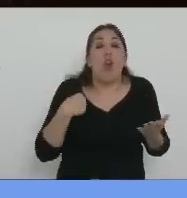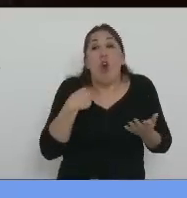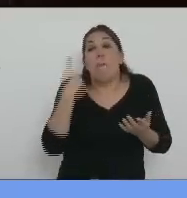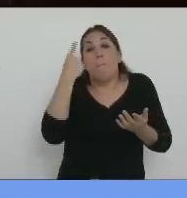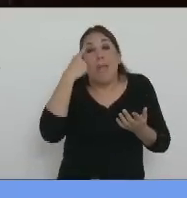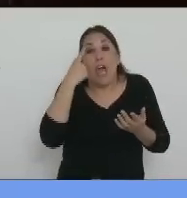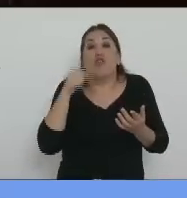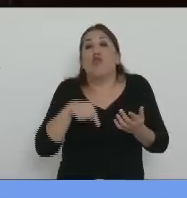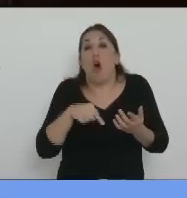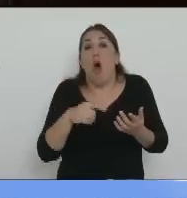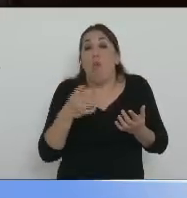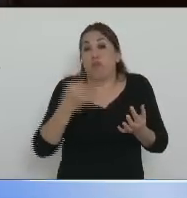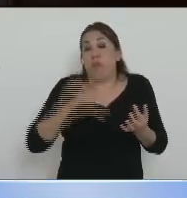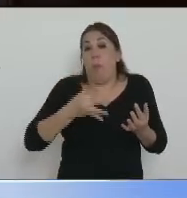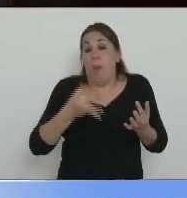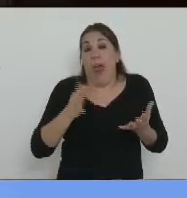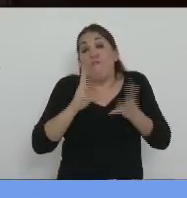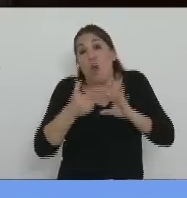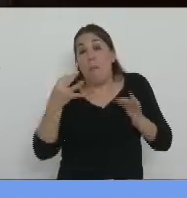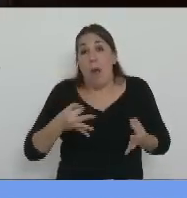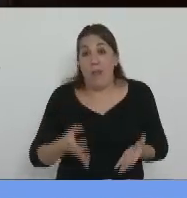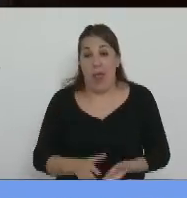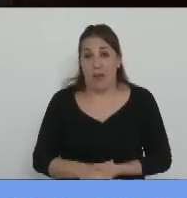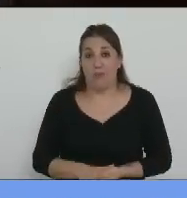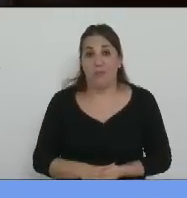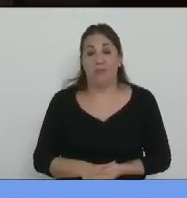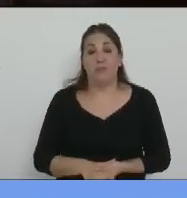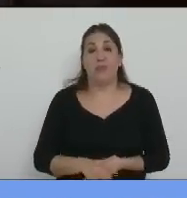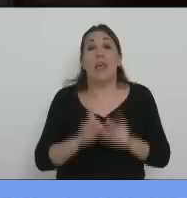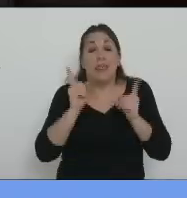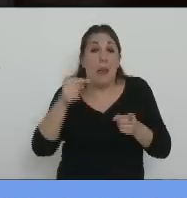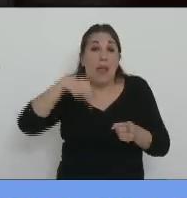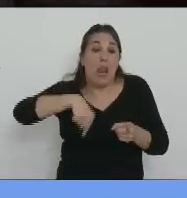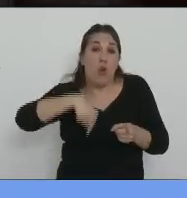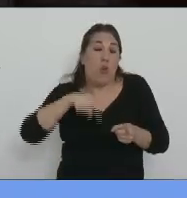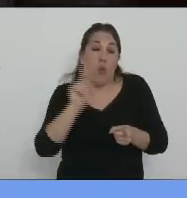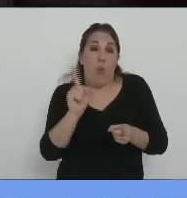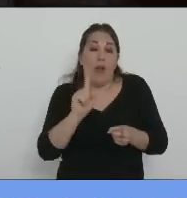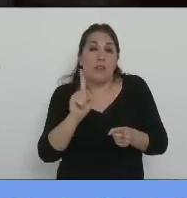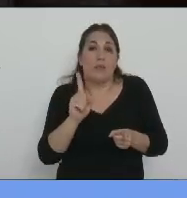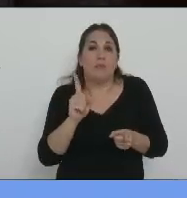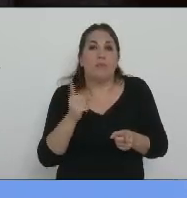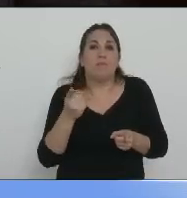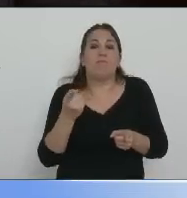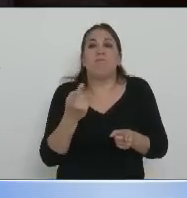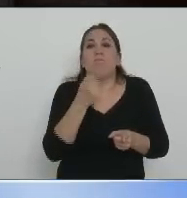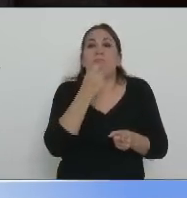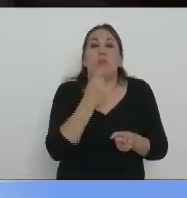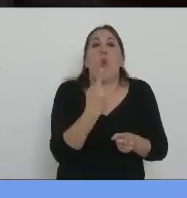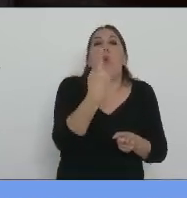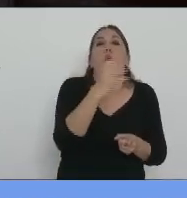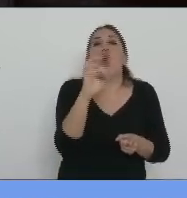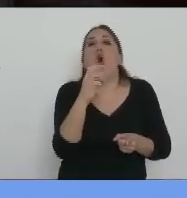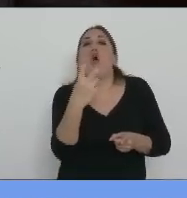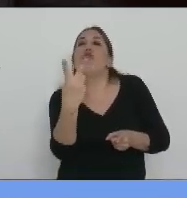herramienta útil y además le voy a decir esta no es obra de uno o dos senadores